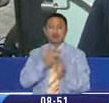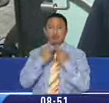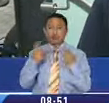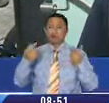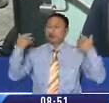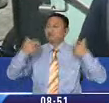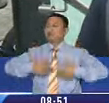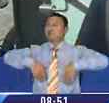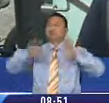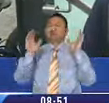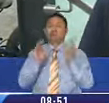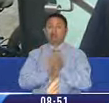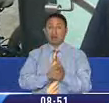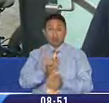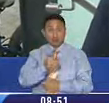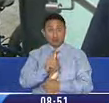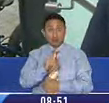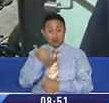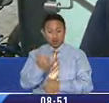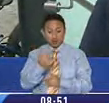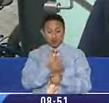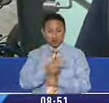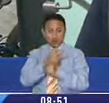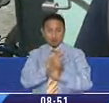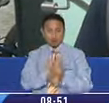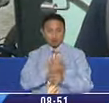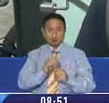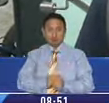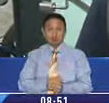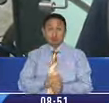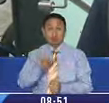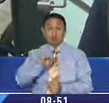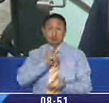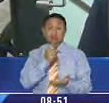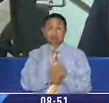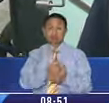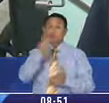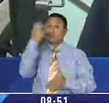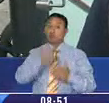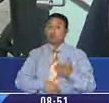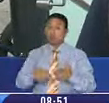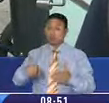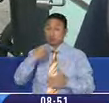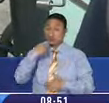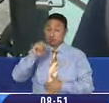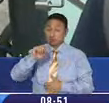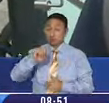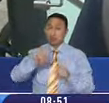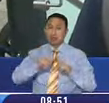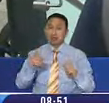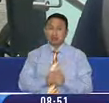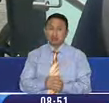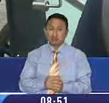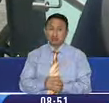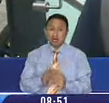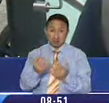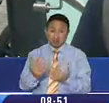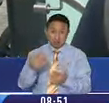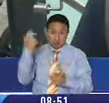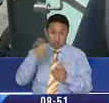público, no a cuidar. Y sí, aunque va a haber multas, nos estaban comentando, pero no esperemos eso,